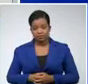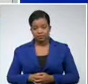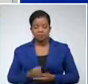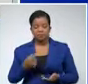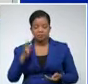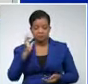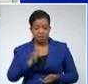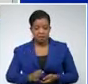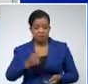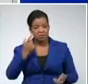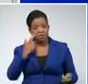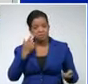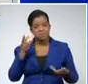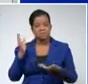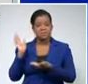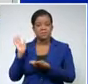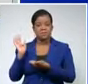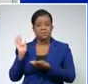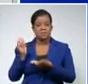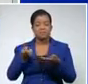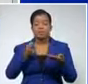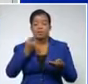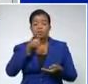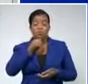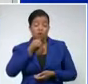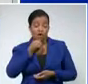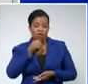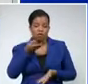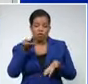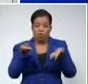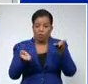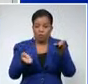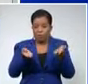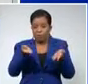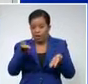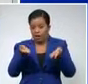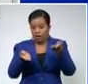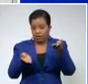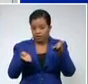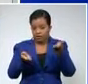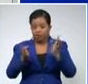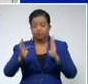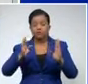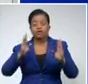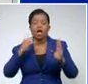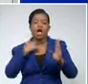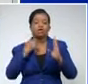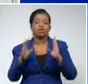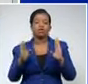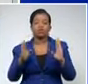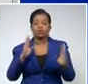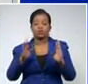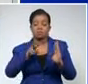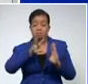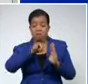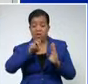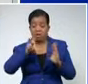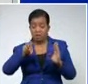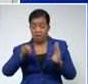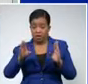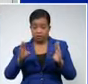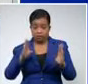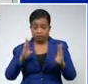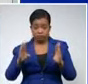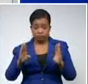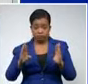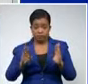ahí podemos comparar cómo durante todo el año 2020, del 11 de